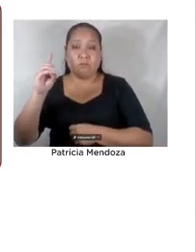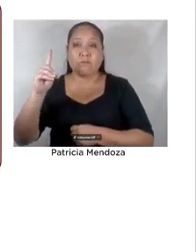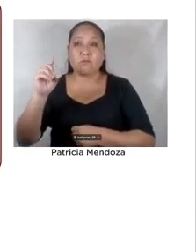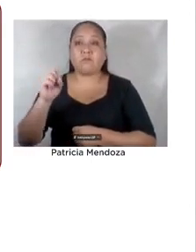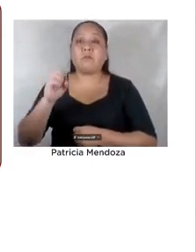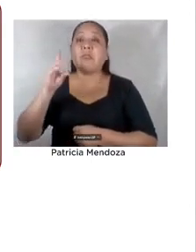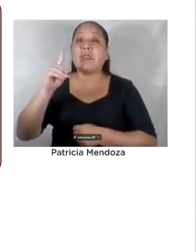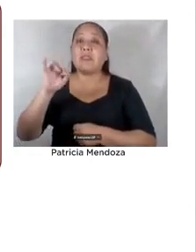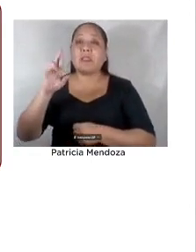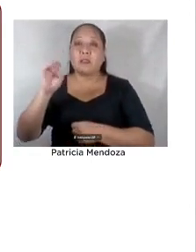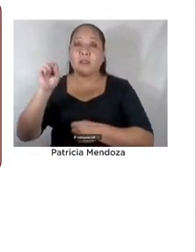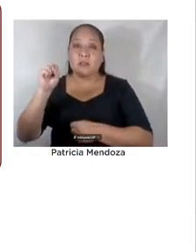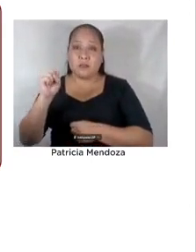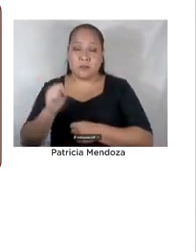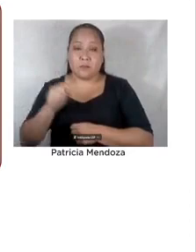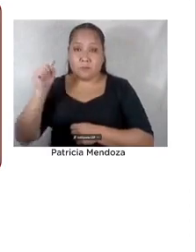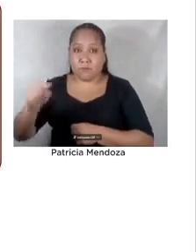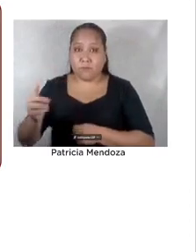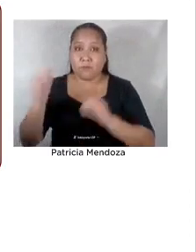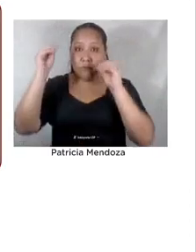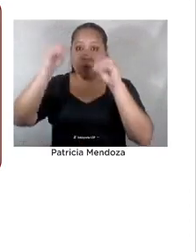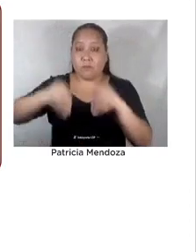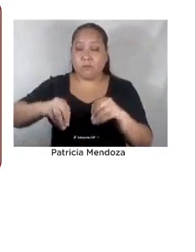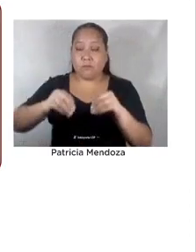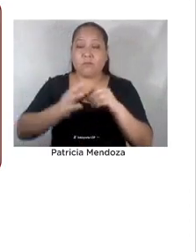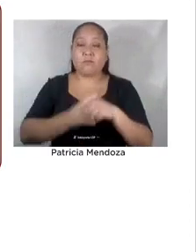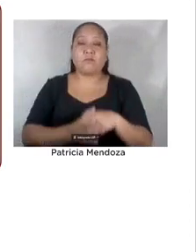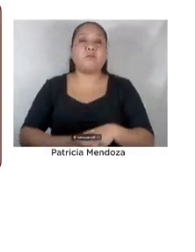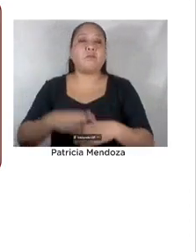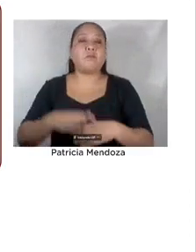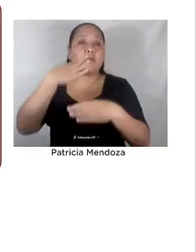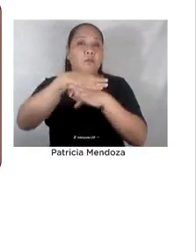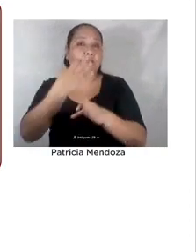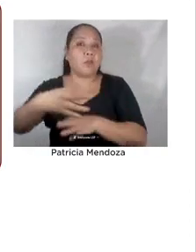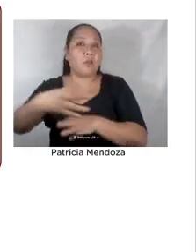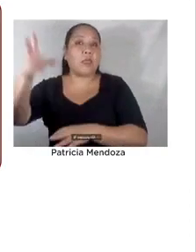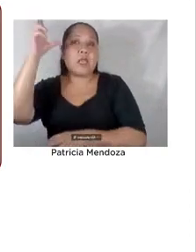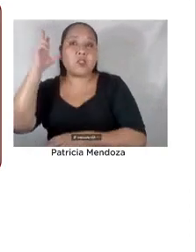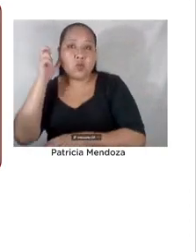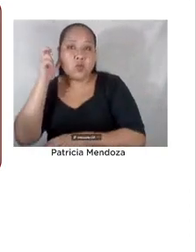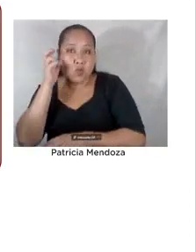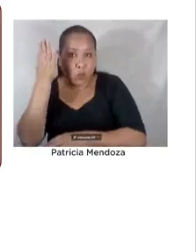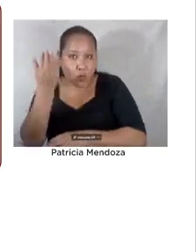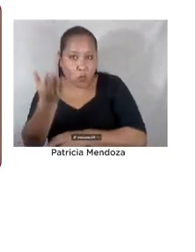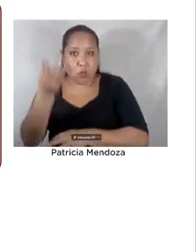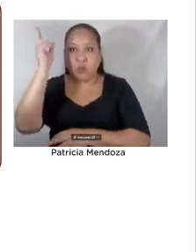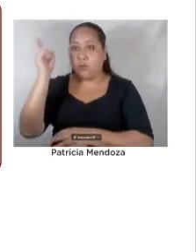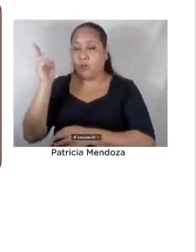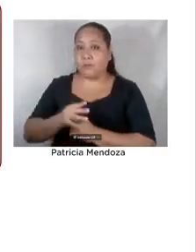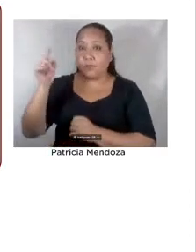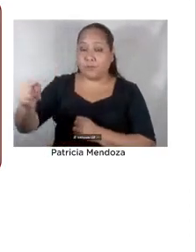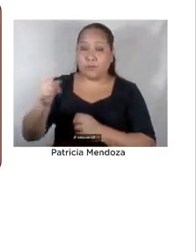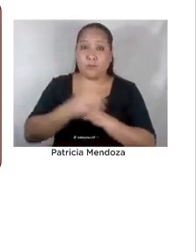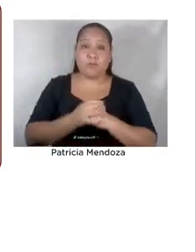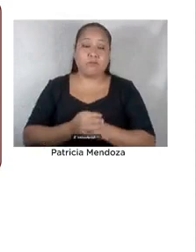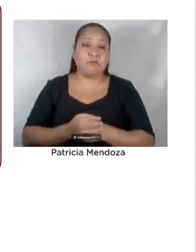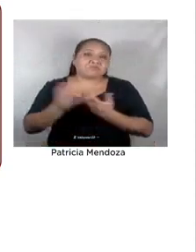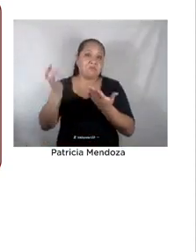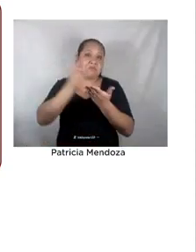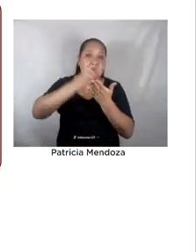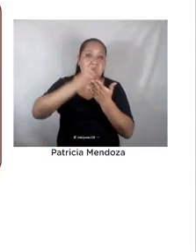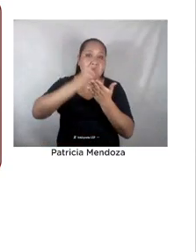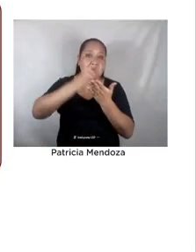DIBRET, hemos desarrollado desde el año pasado la estrategia Te Escucho Docente. Esta es una estrategia orientada a